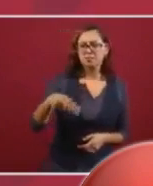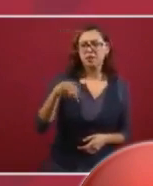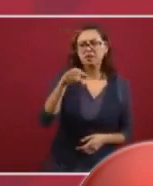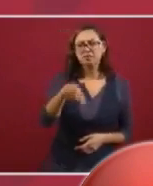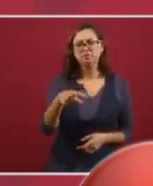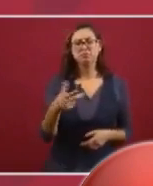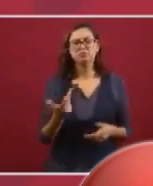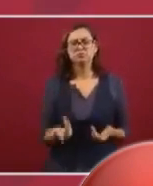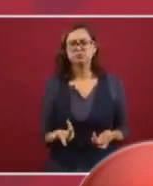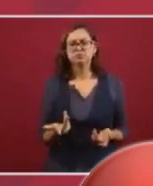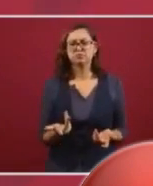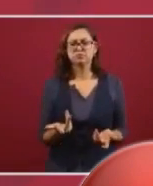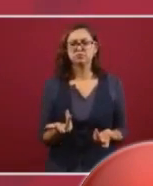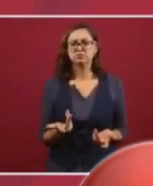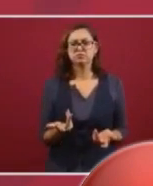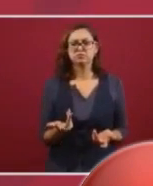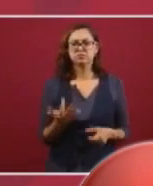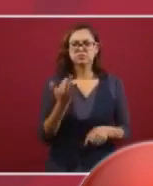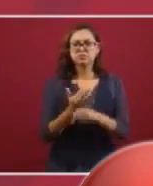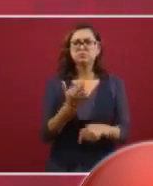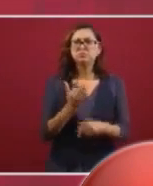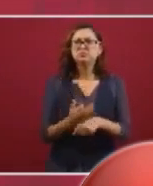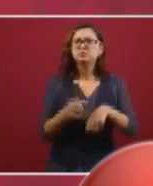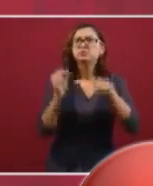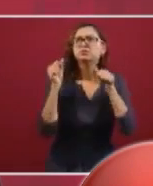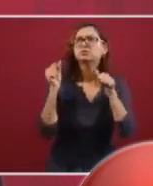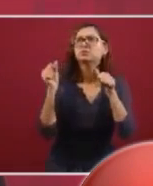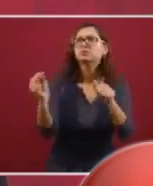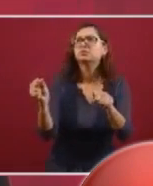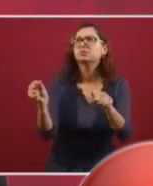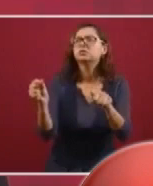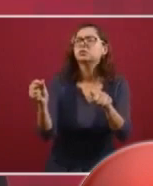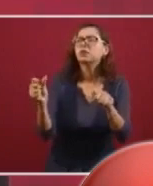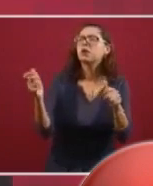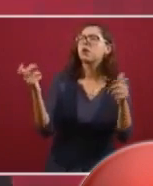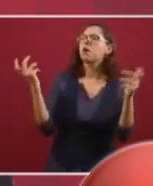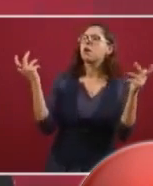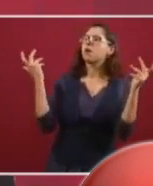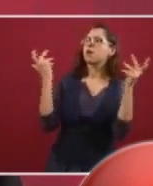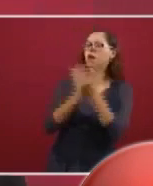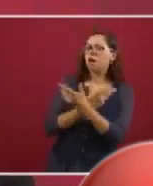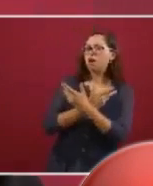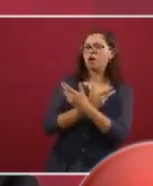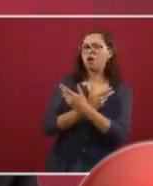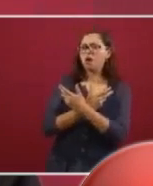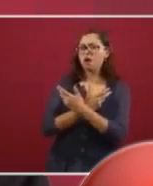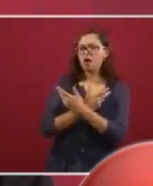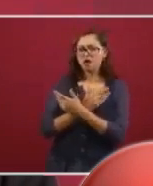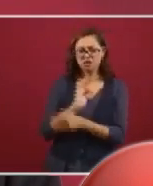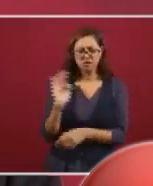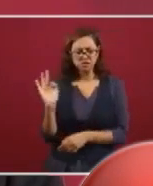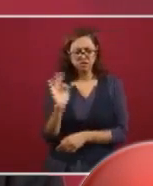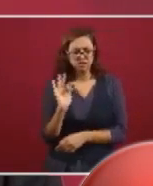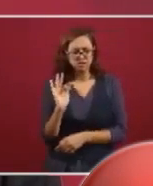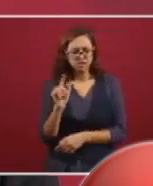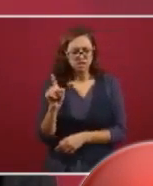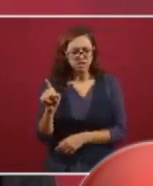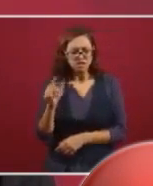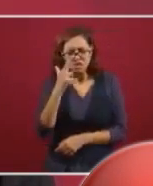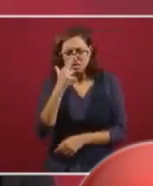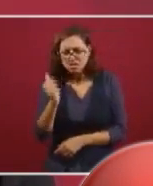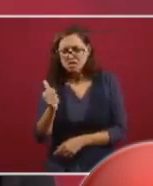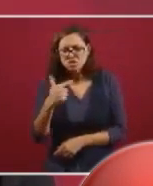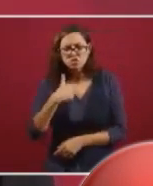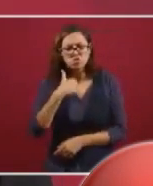que al momento que escucha lo que estoy diciendo, dice, ¿cómo voy yo a ser cómplice